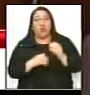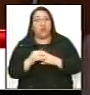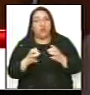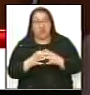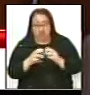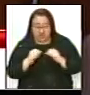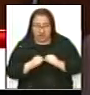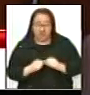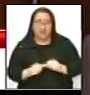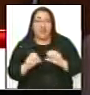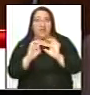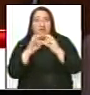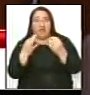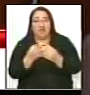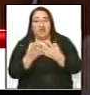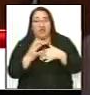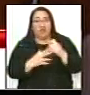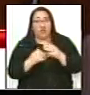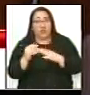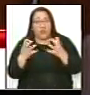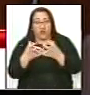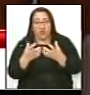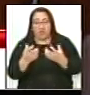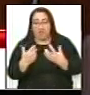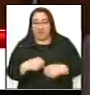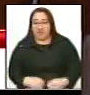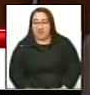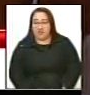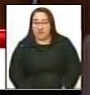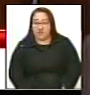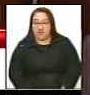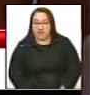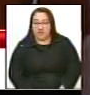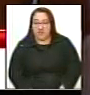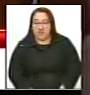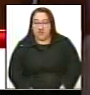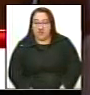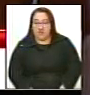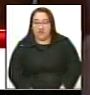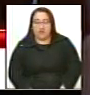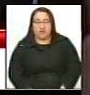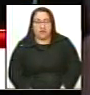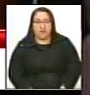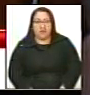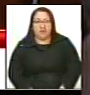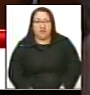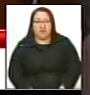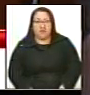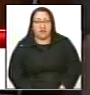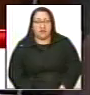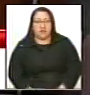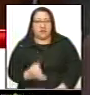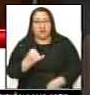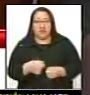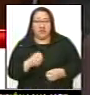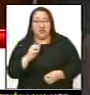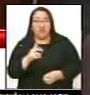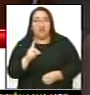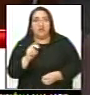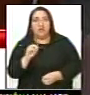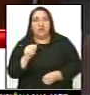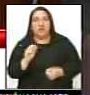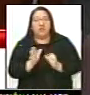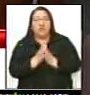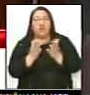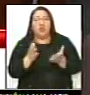siguen siendo las familias constructoras, siguen siendo las empresas las mismas con otros nombres. Al final, ¿qué dice la nota del